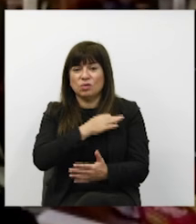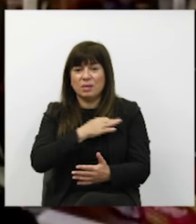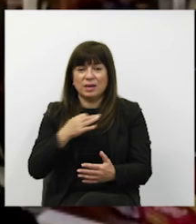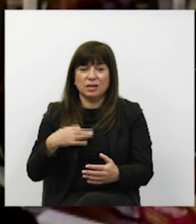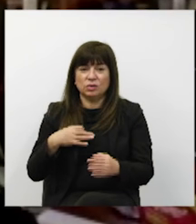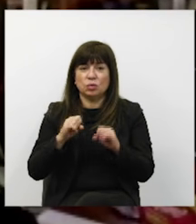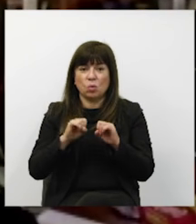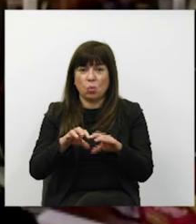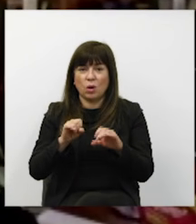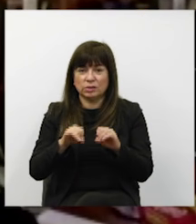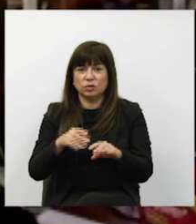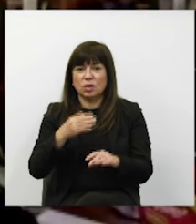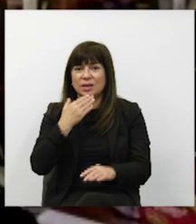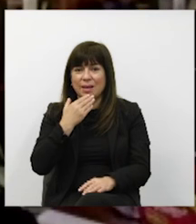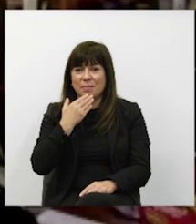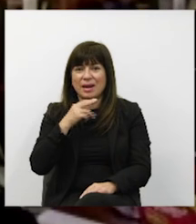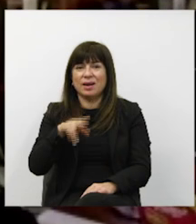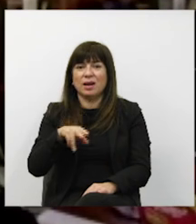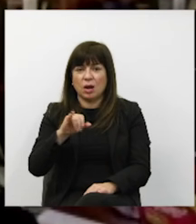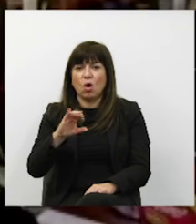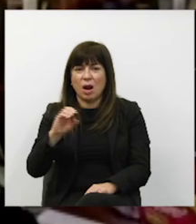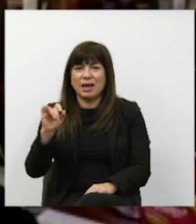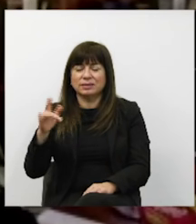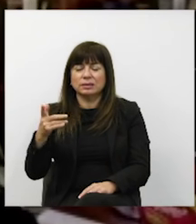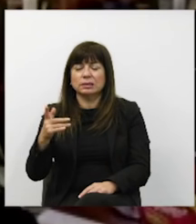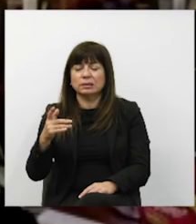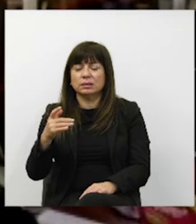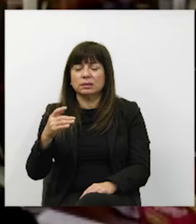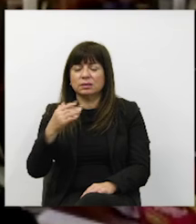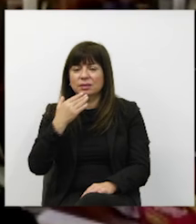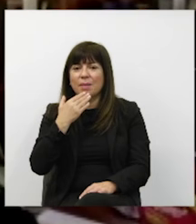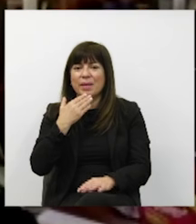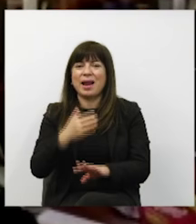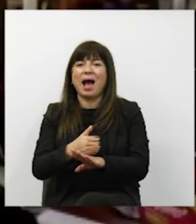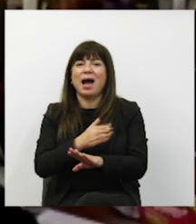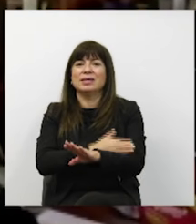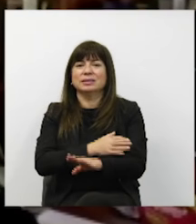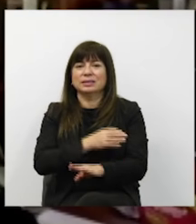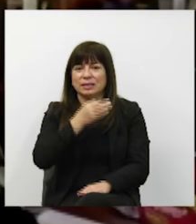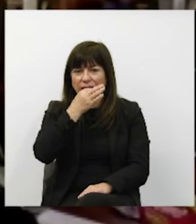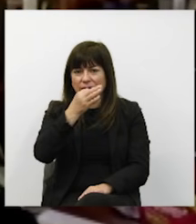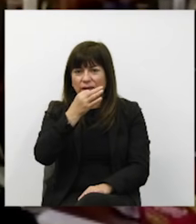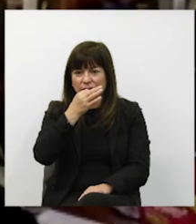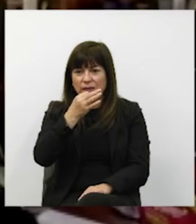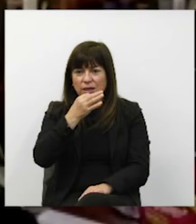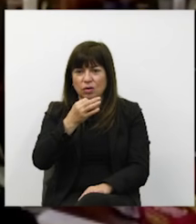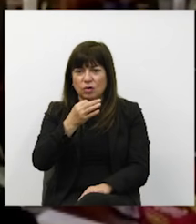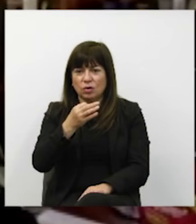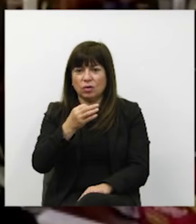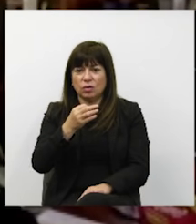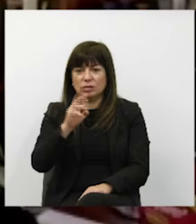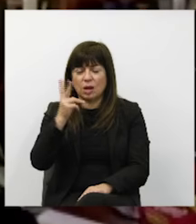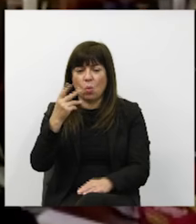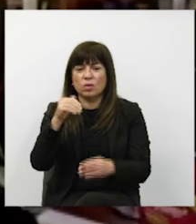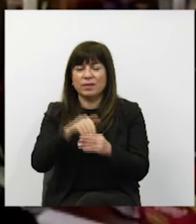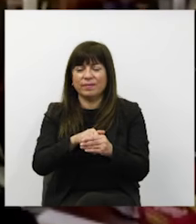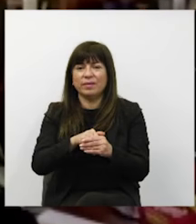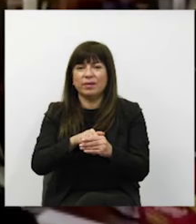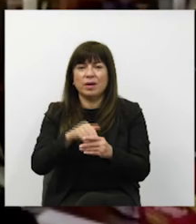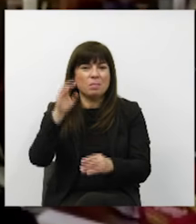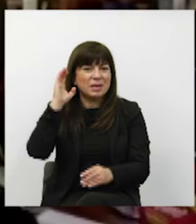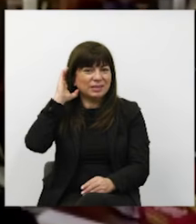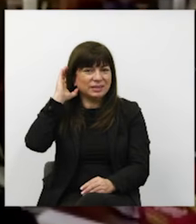de Educación, y lo dijo Nicolás antes de esa segunda presidencia de Michelle Bachelet. Es decir,